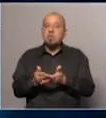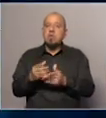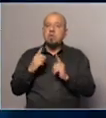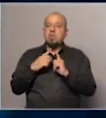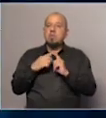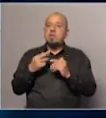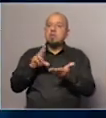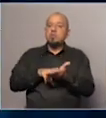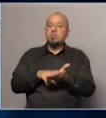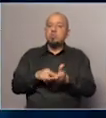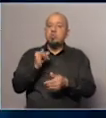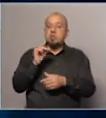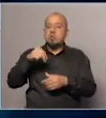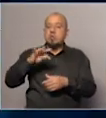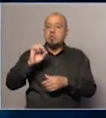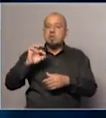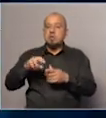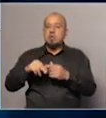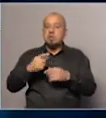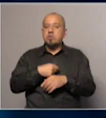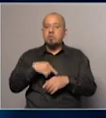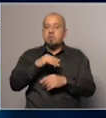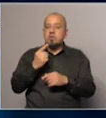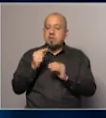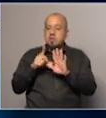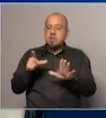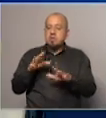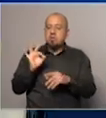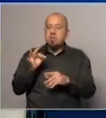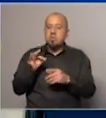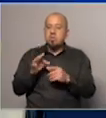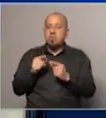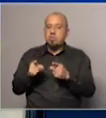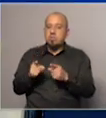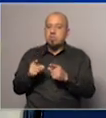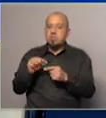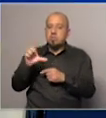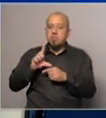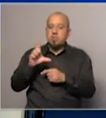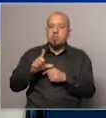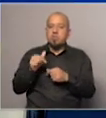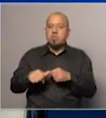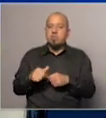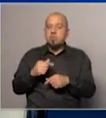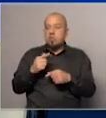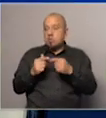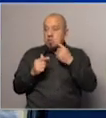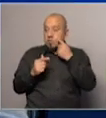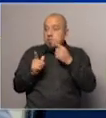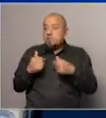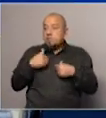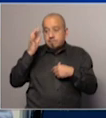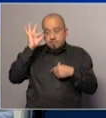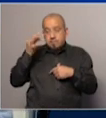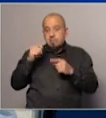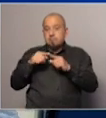espera la resolución del inter social el 17 de octubre entonces nosotros tomaremos posición al lunes lo estamos analizando viendo yo creo